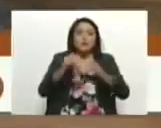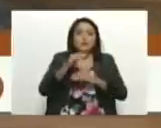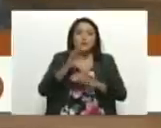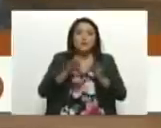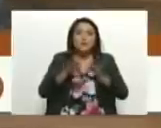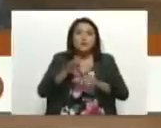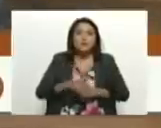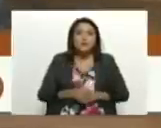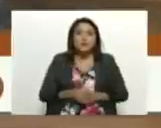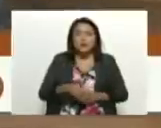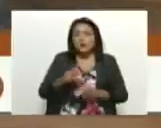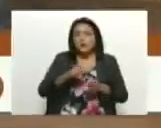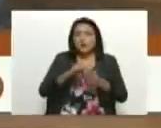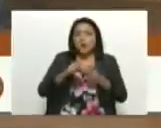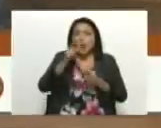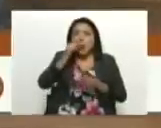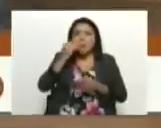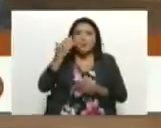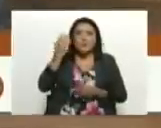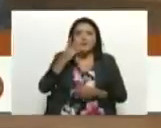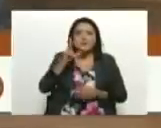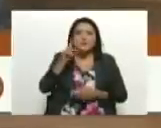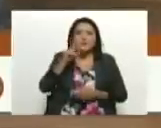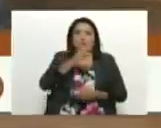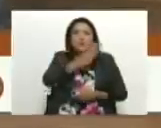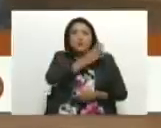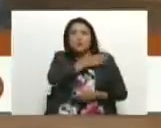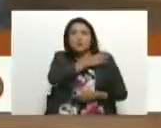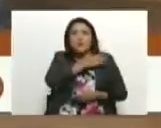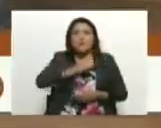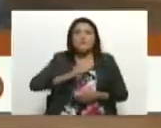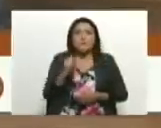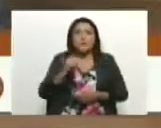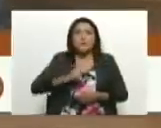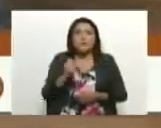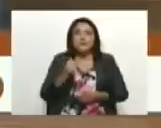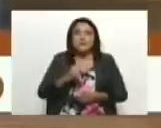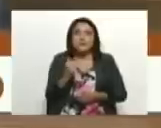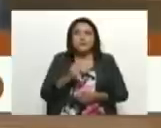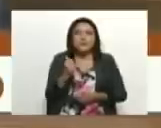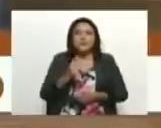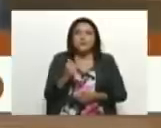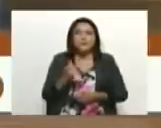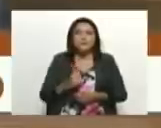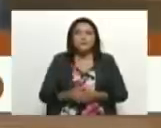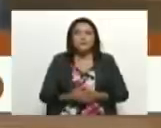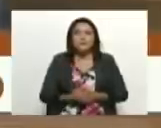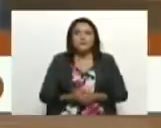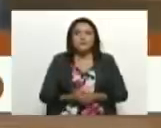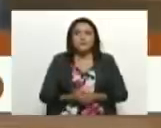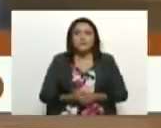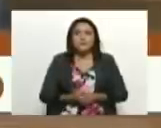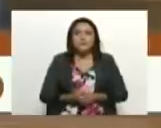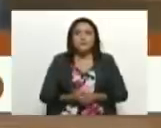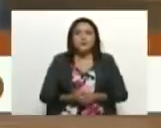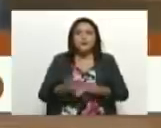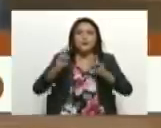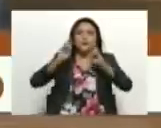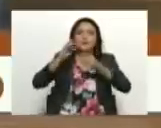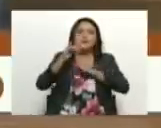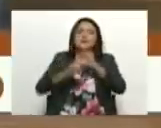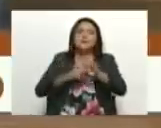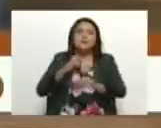segundo comandante de la Policía Nacional Bolivariana, al licenciado Álvaro Cabrera, director de Asuntos Internacionales de la